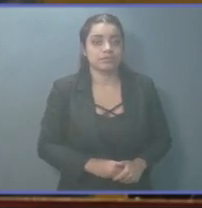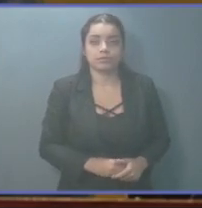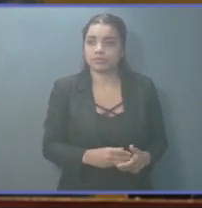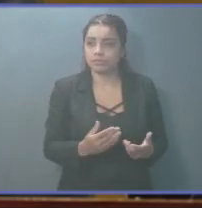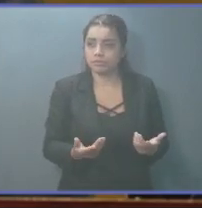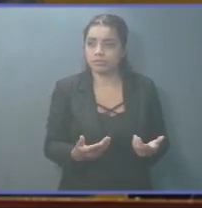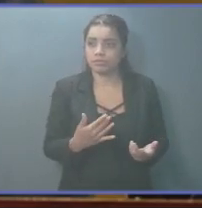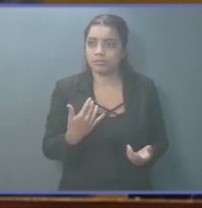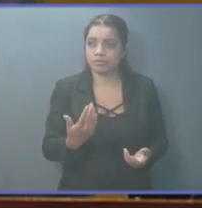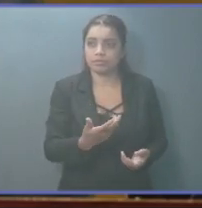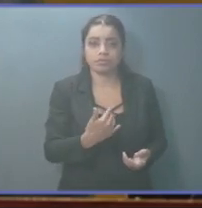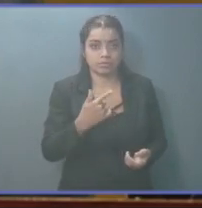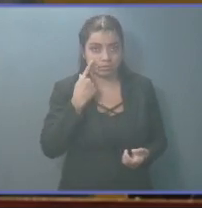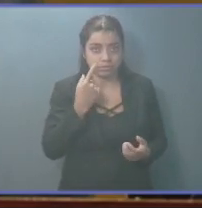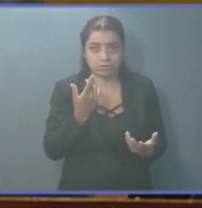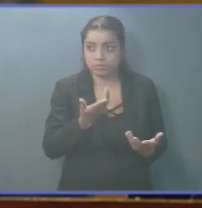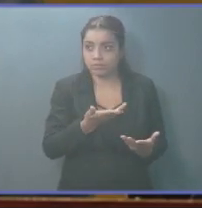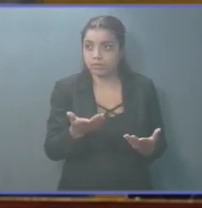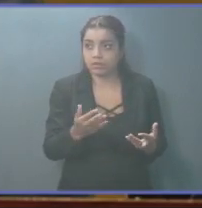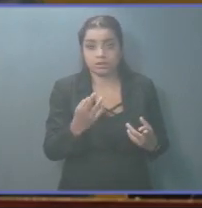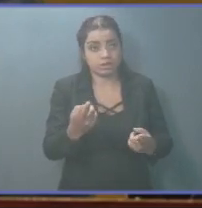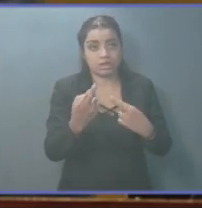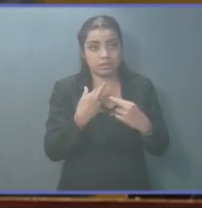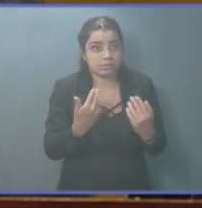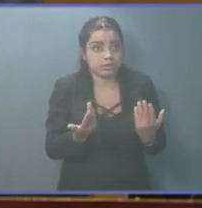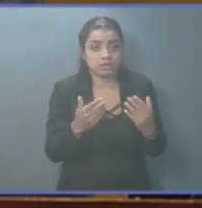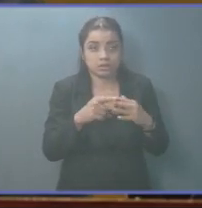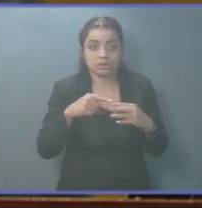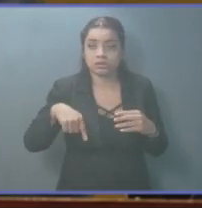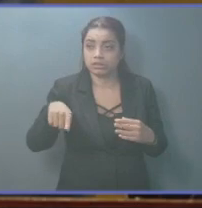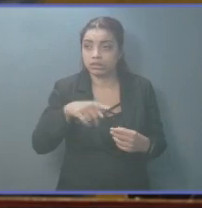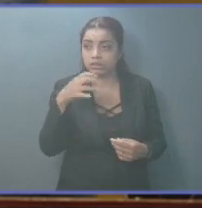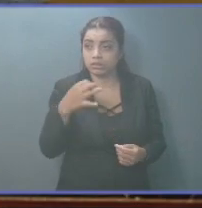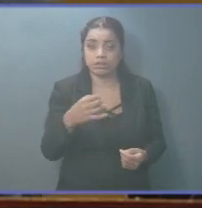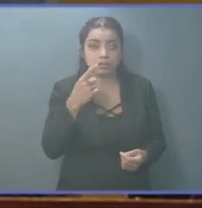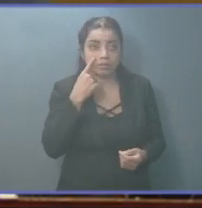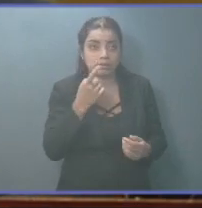es una respuesta inmediata que usted tenga que dar ahorita, porque tiene que solicitársela